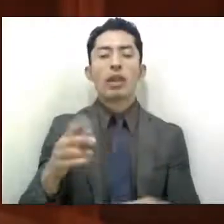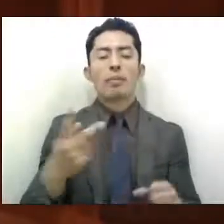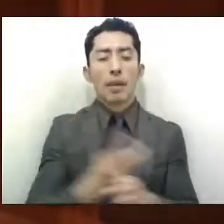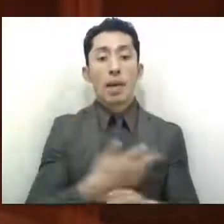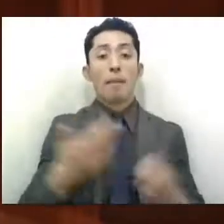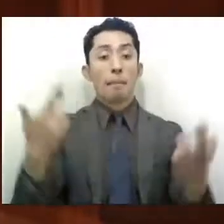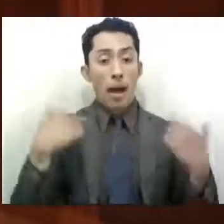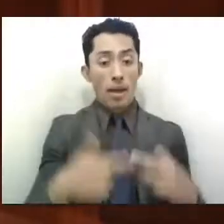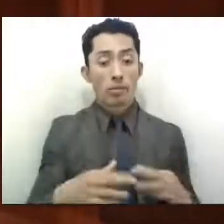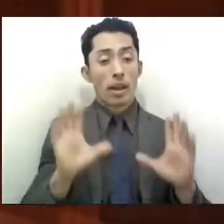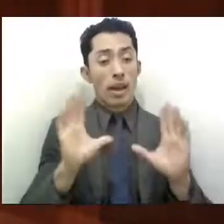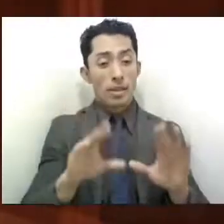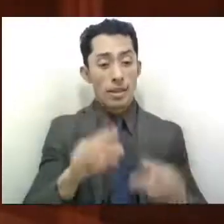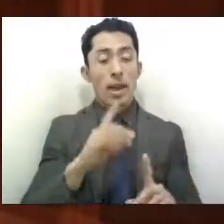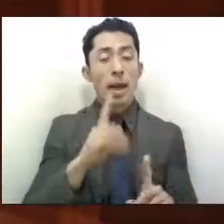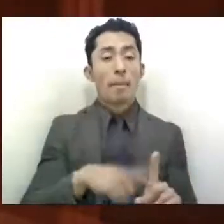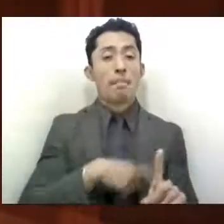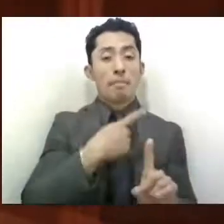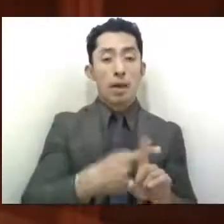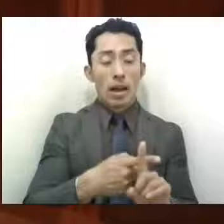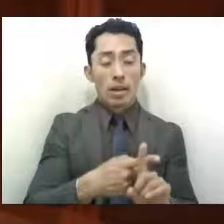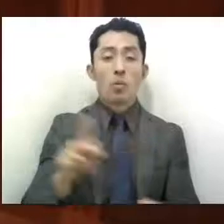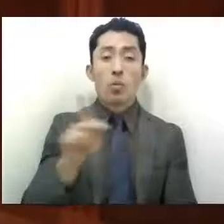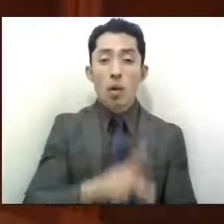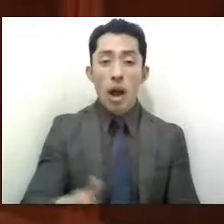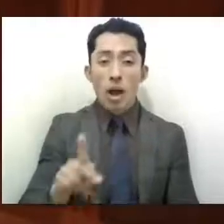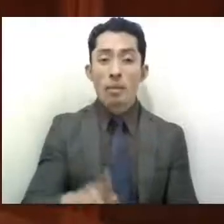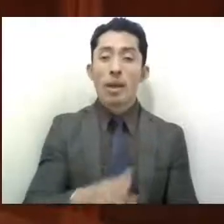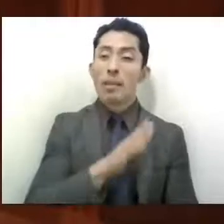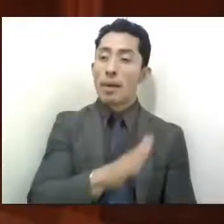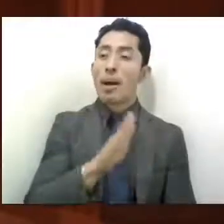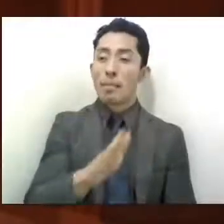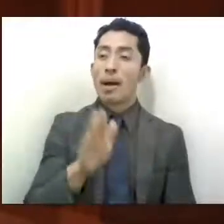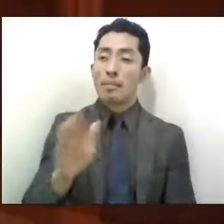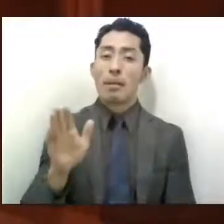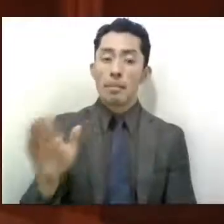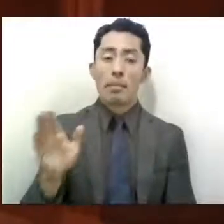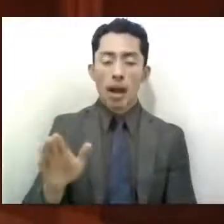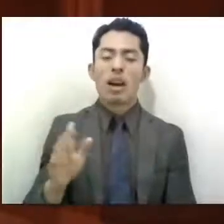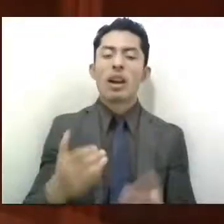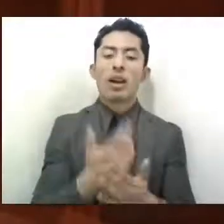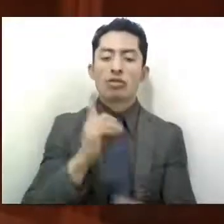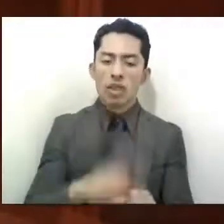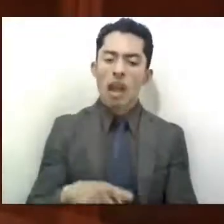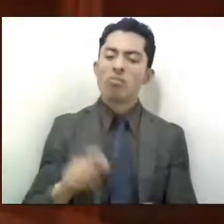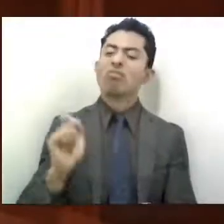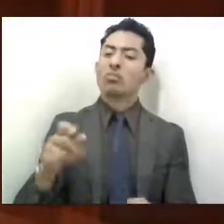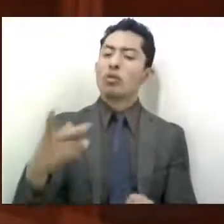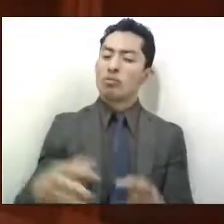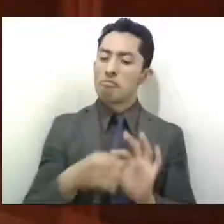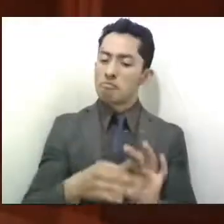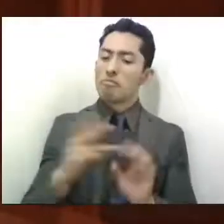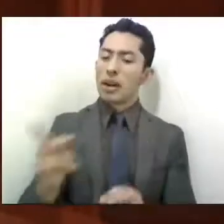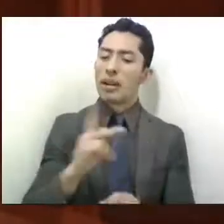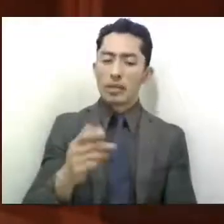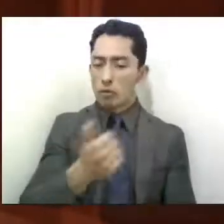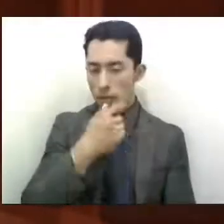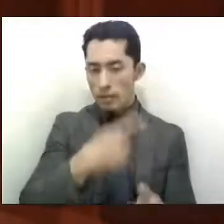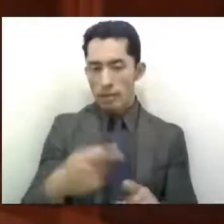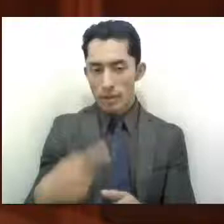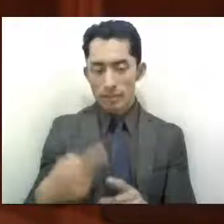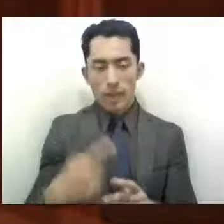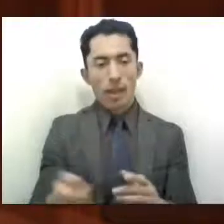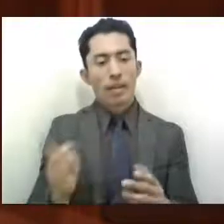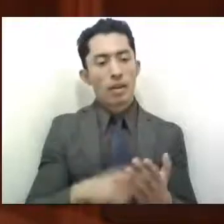a zonas rurales, de crear identidad nacional en todos los estudiantes. La política educativa se